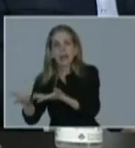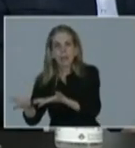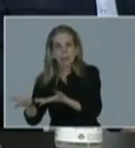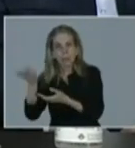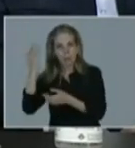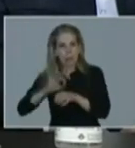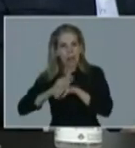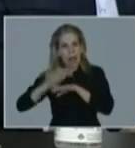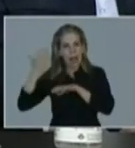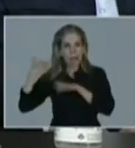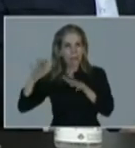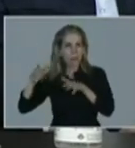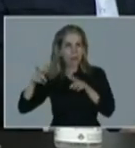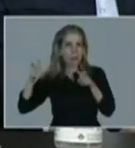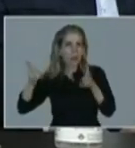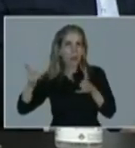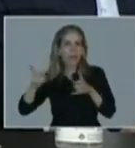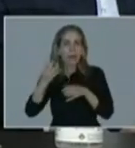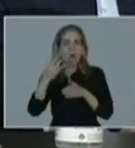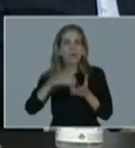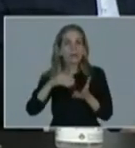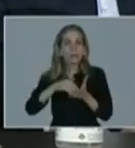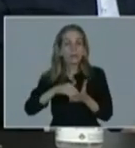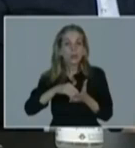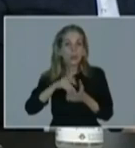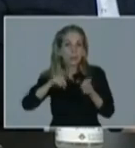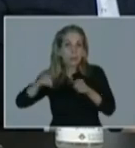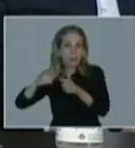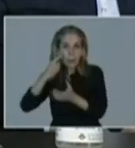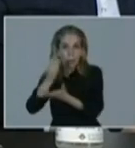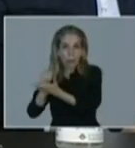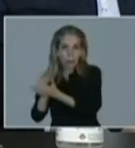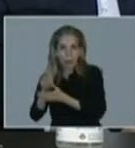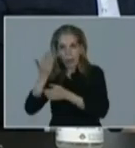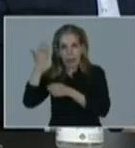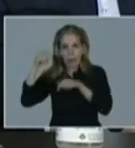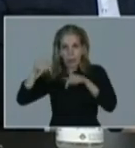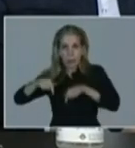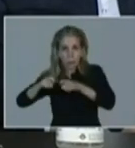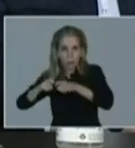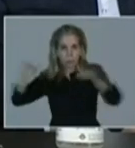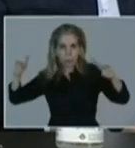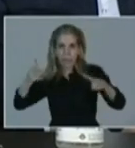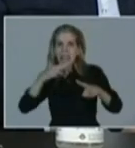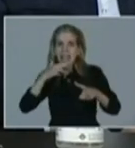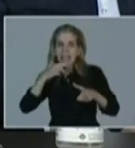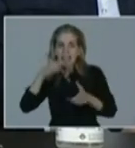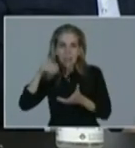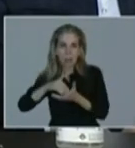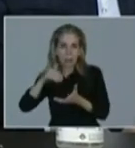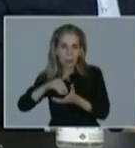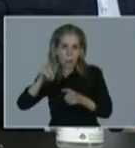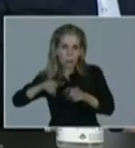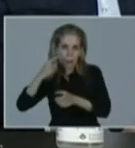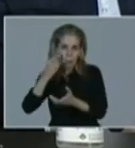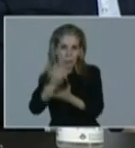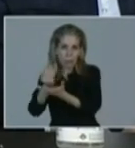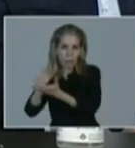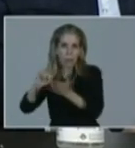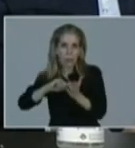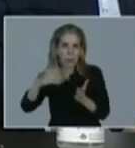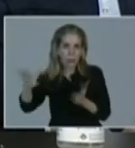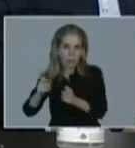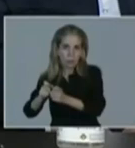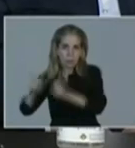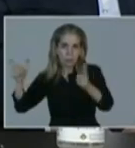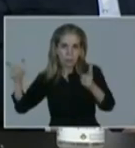supuesto que él no es culpable del virus. El virus es global. Pero ustedes vieron la anarquía de lo que está pasando en la Argentina. Parece